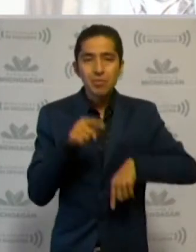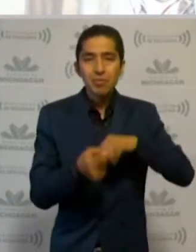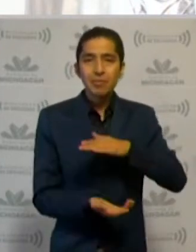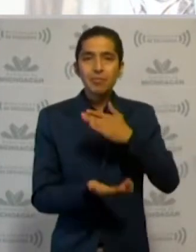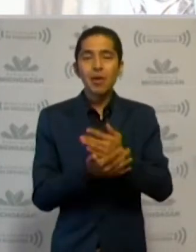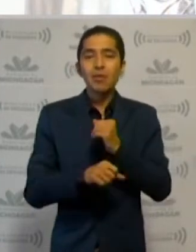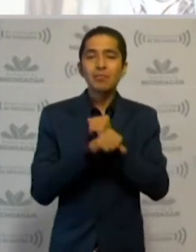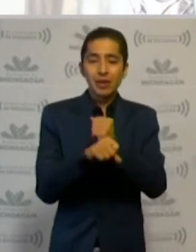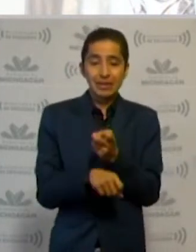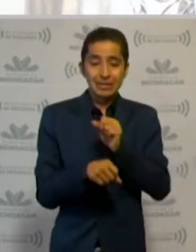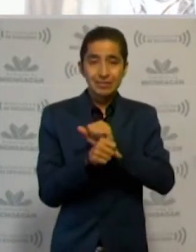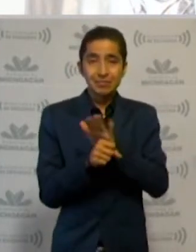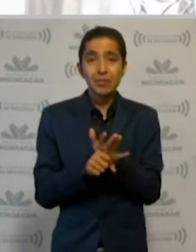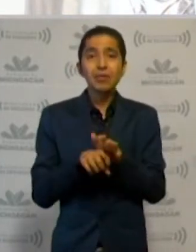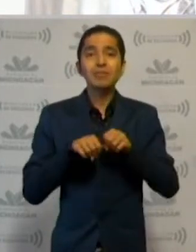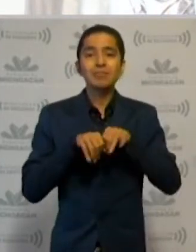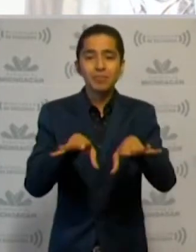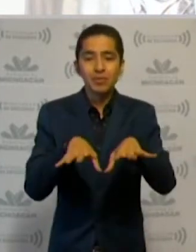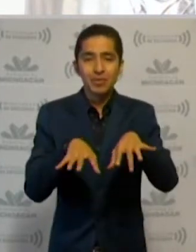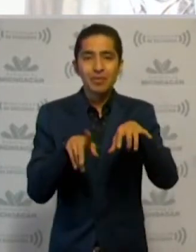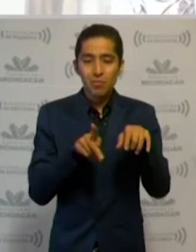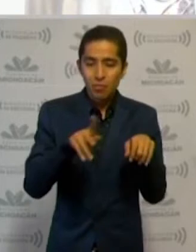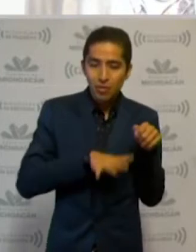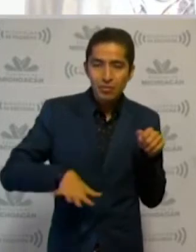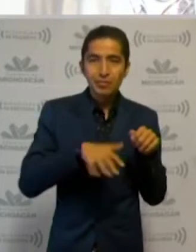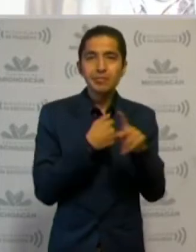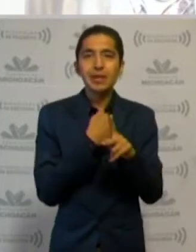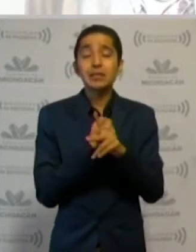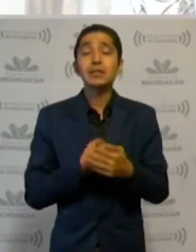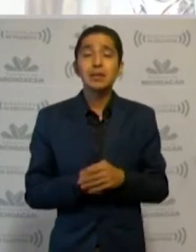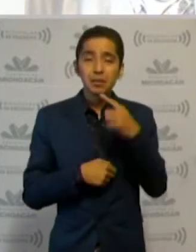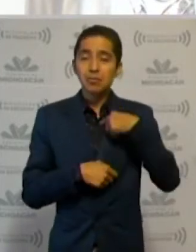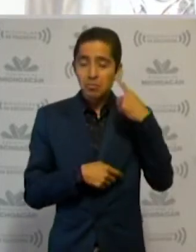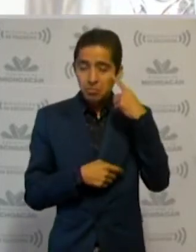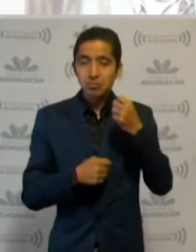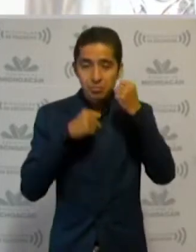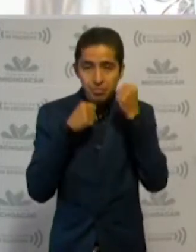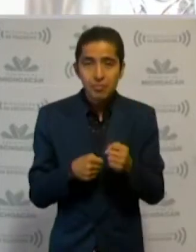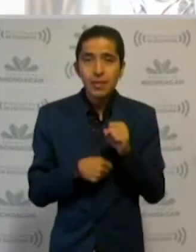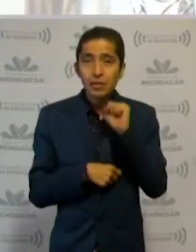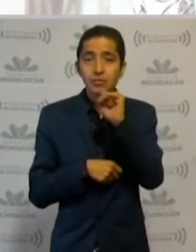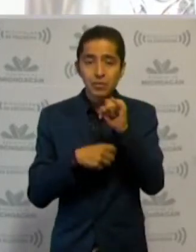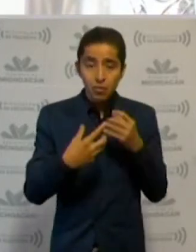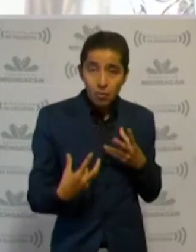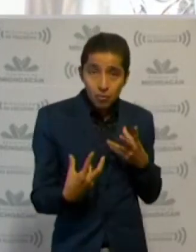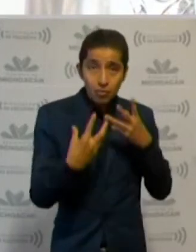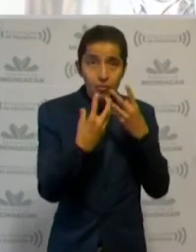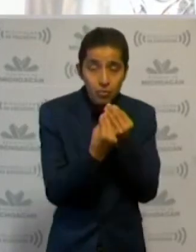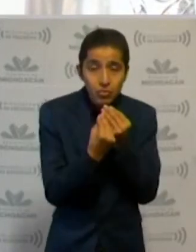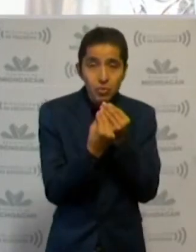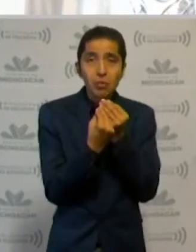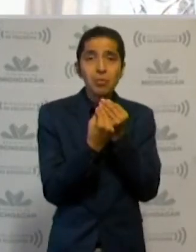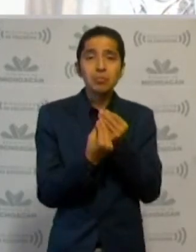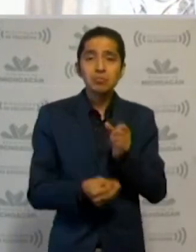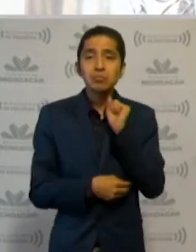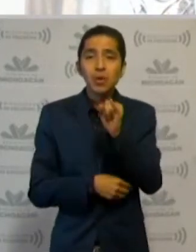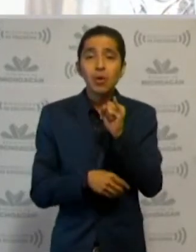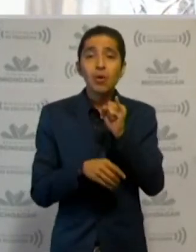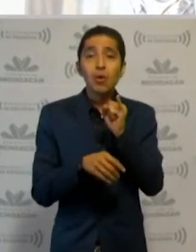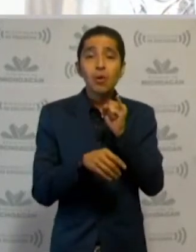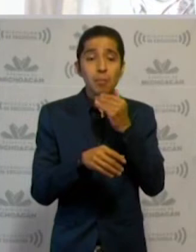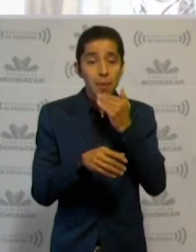de la pandemia sobre nuestro pueblo estoy seguro que juntos y plenamente